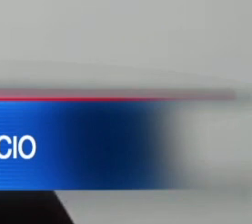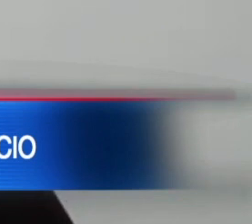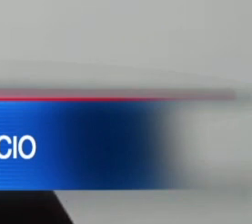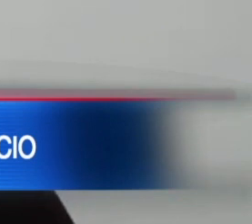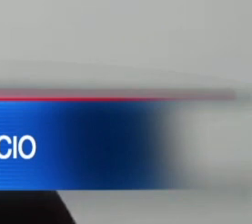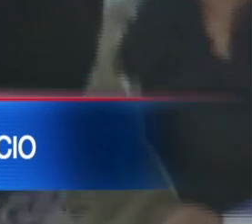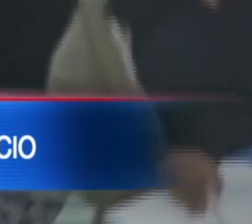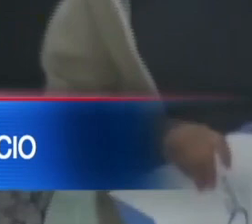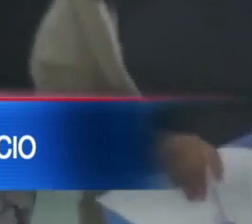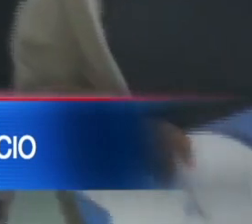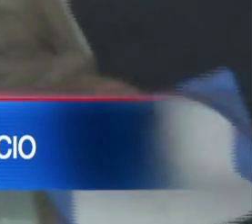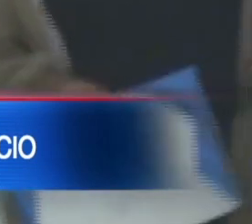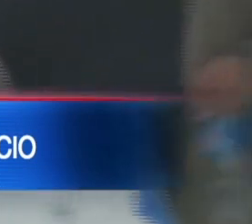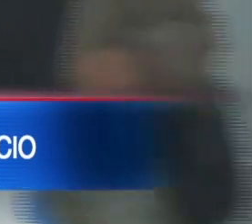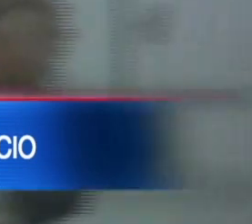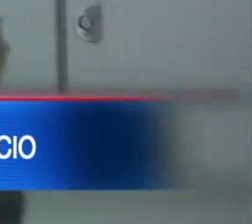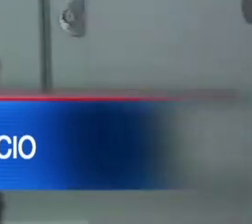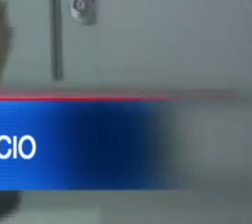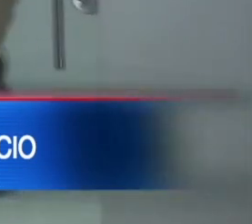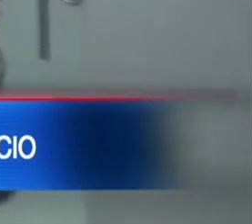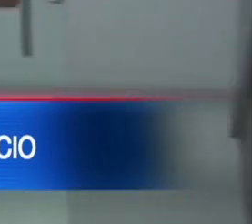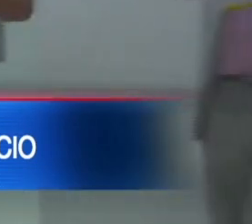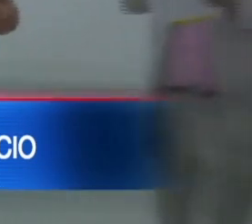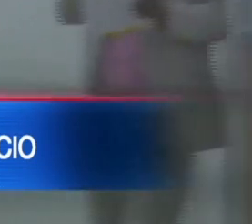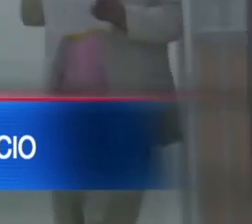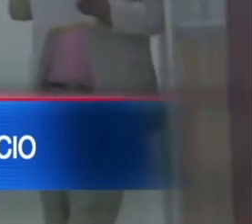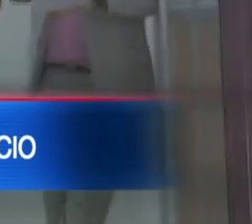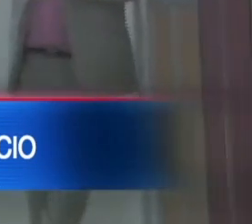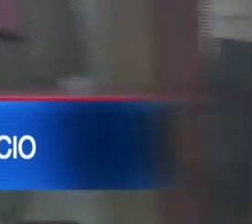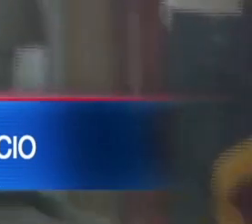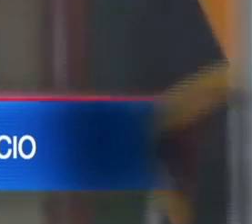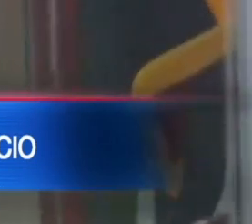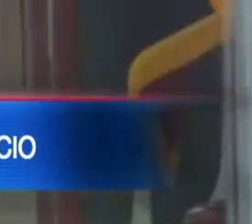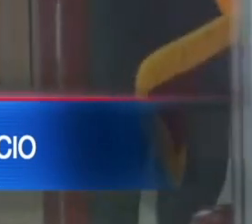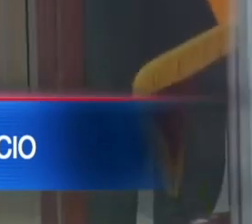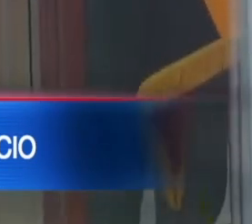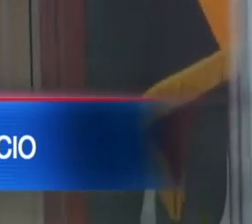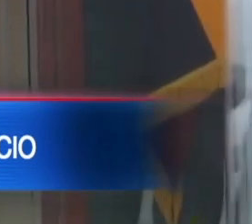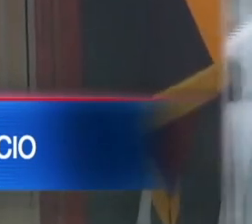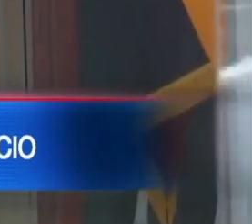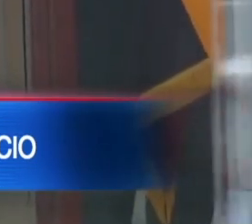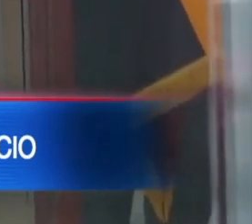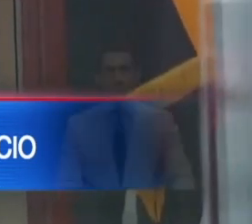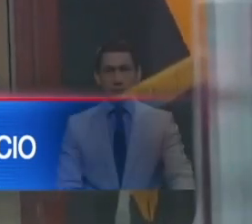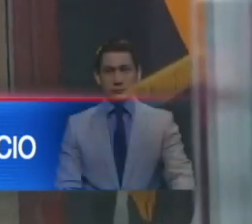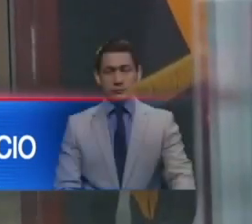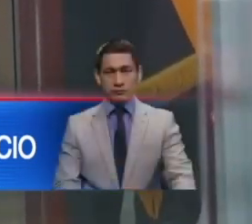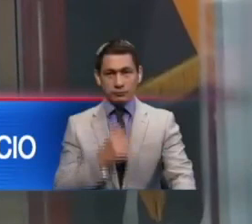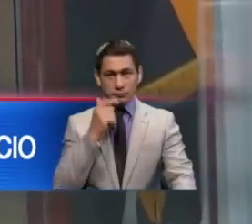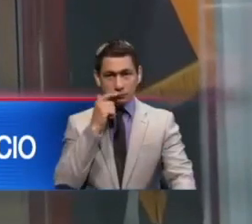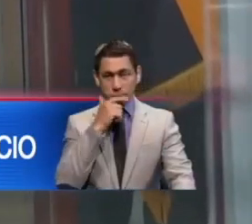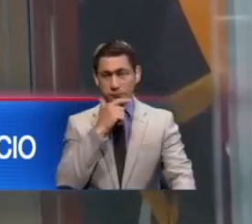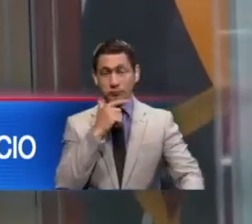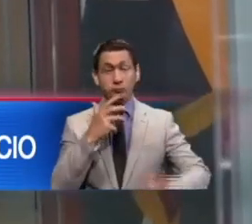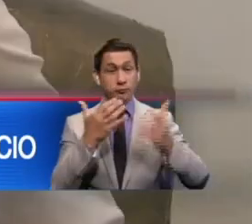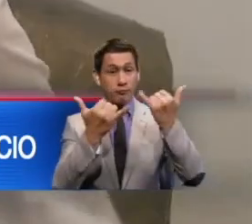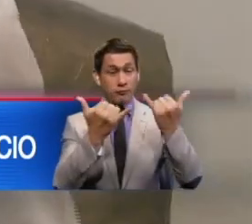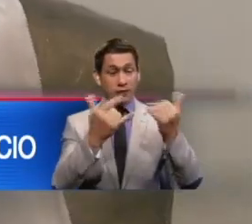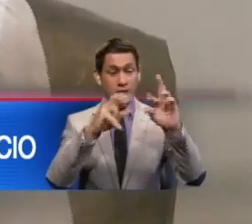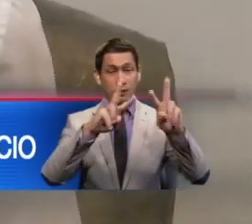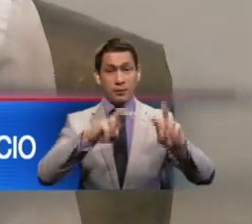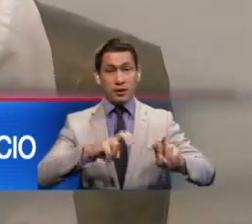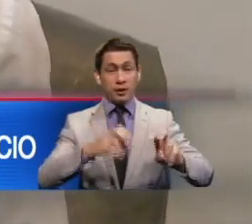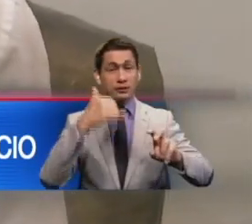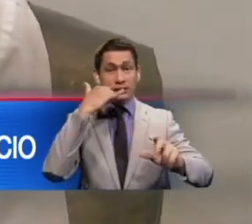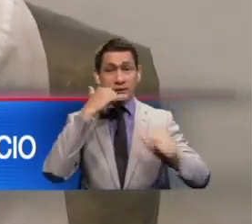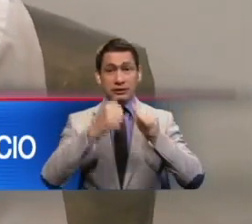de investigación. A todo esto se suma también el pedido de la familia de Fernando Villavicencio para que sea explotado el celular de Cristian Zurita, el